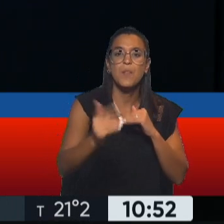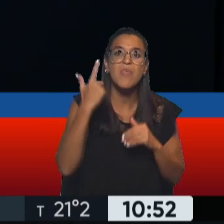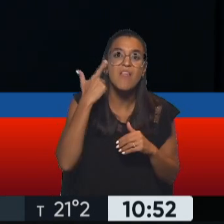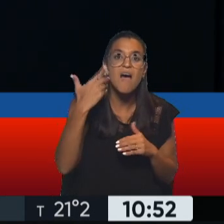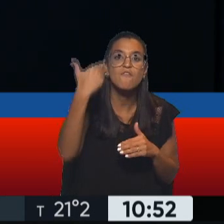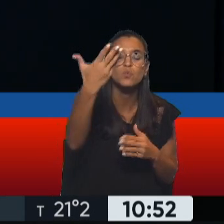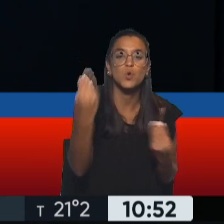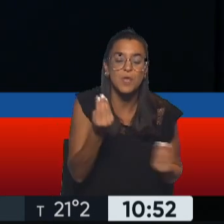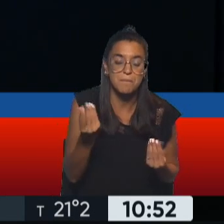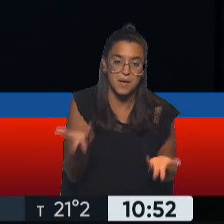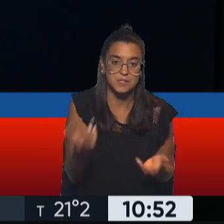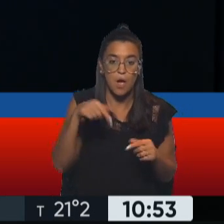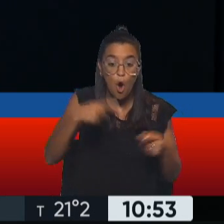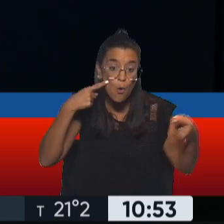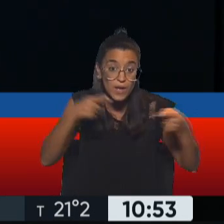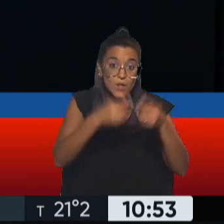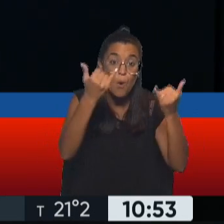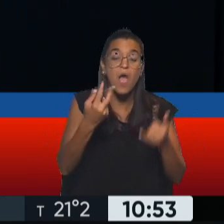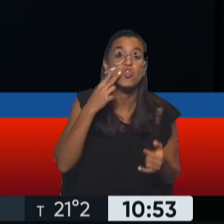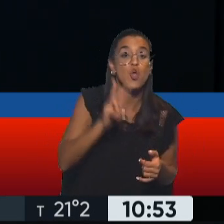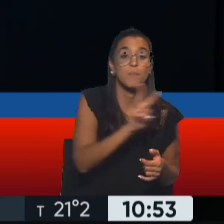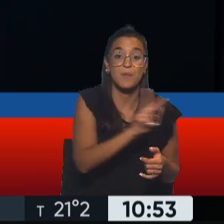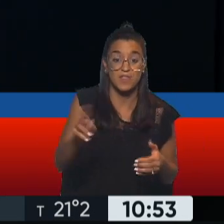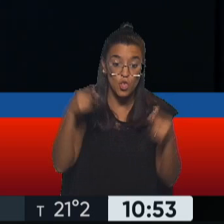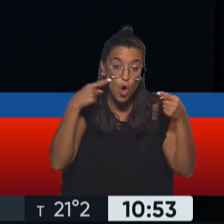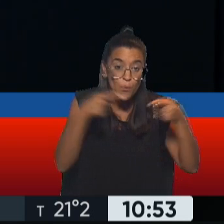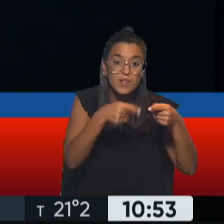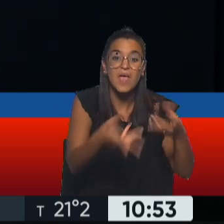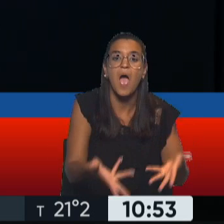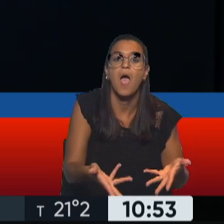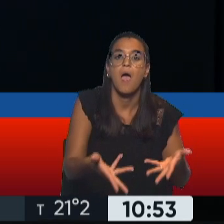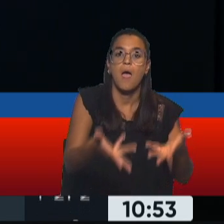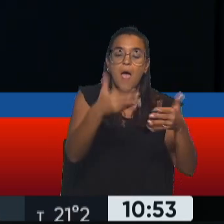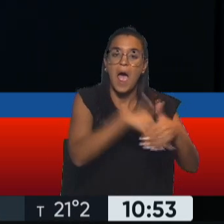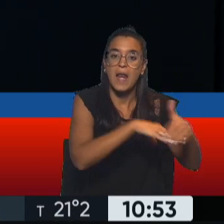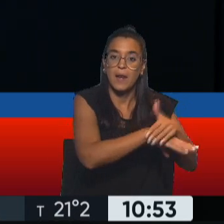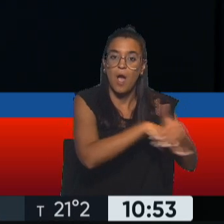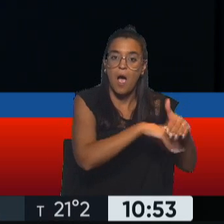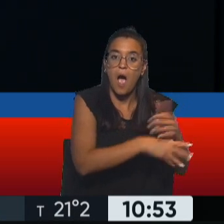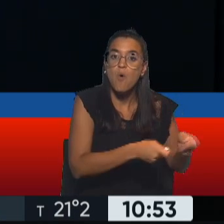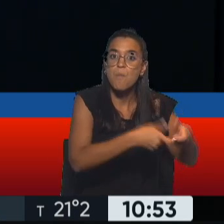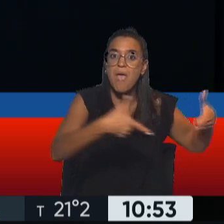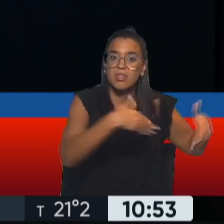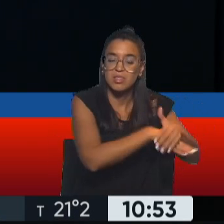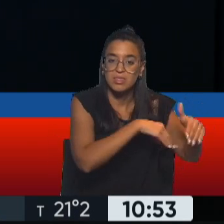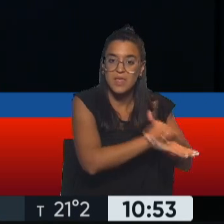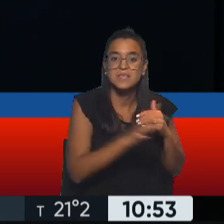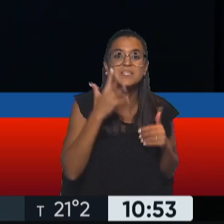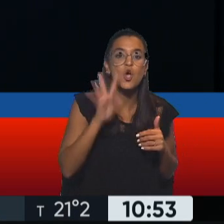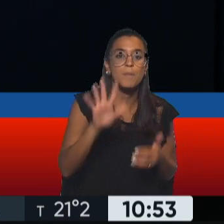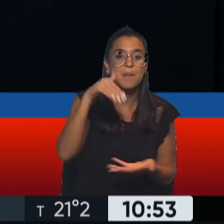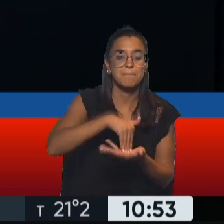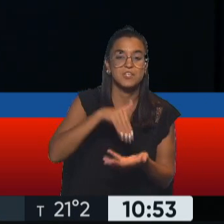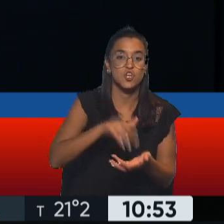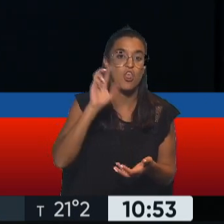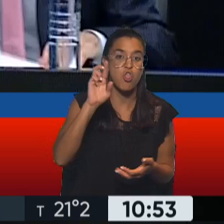expectativas. Se plantea una meta para el año 2022 de crecimiento de las reservas internacionales de 5.000 millones